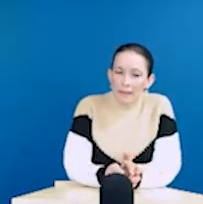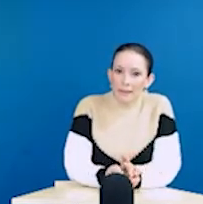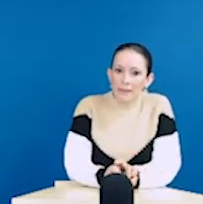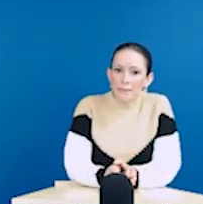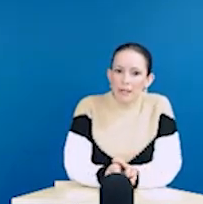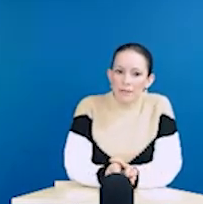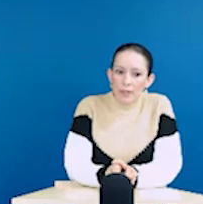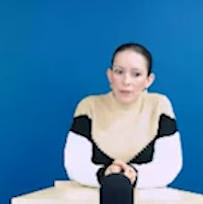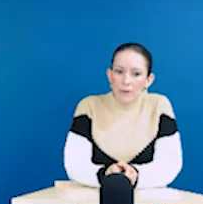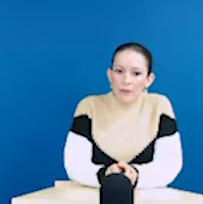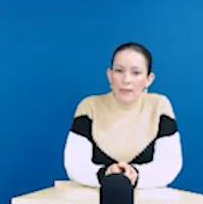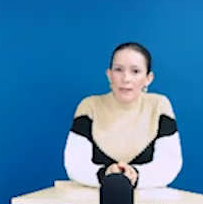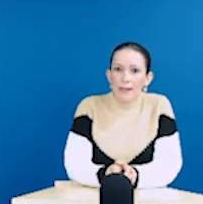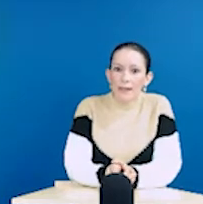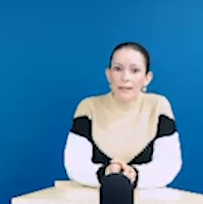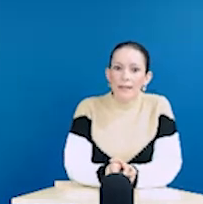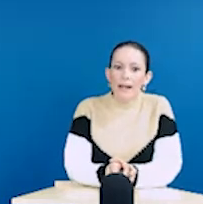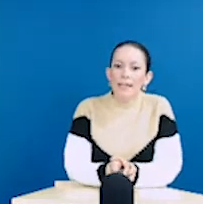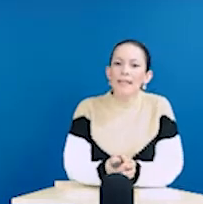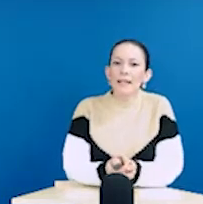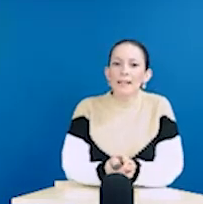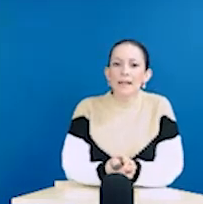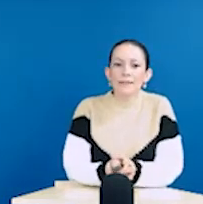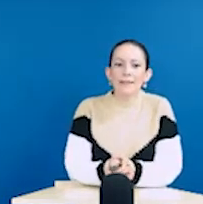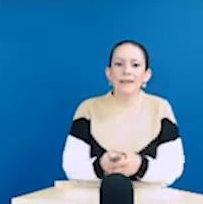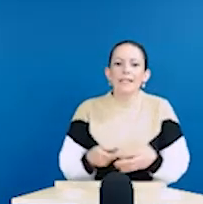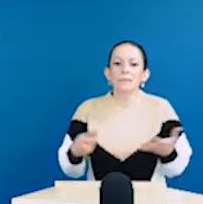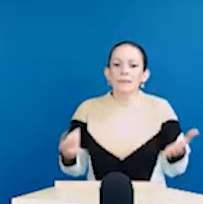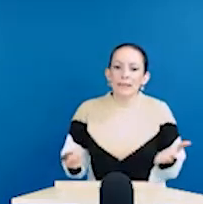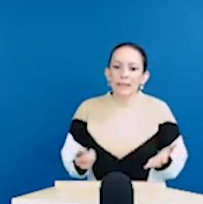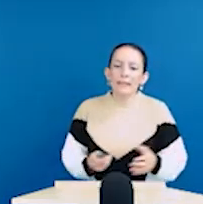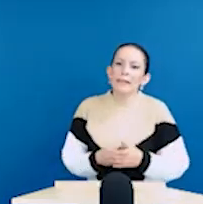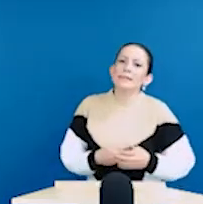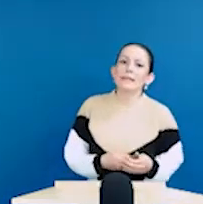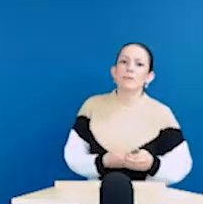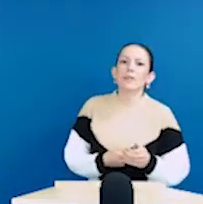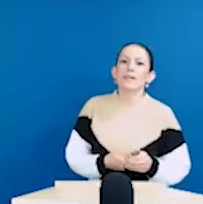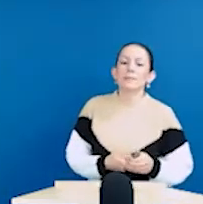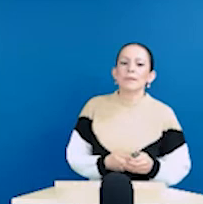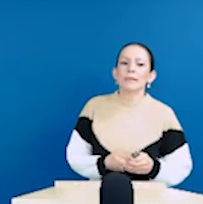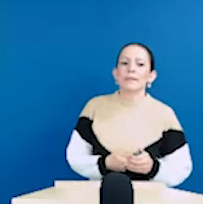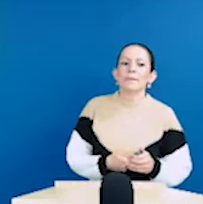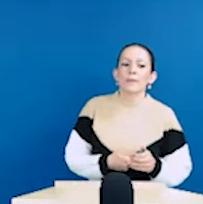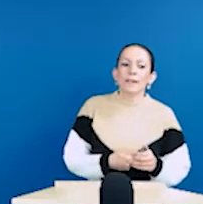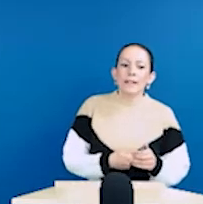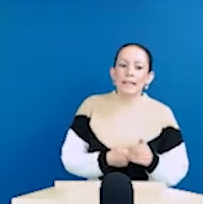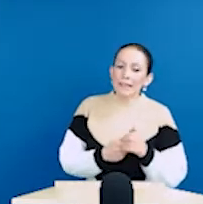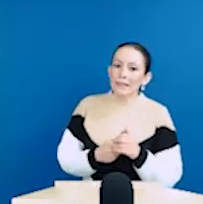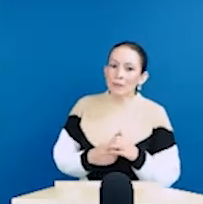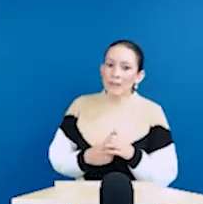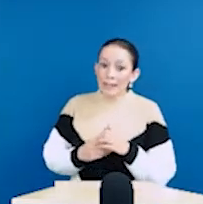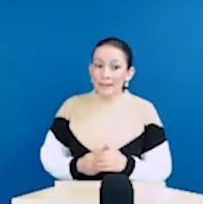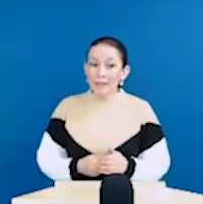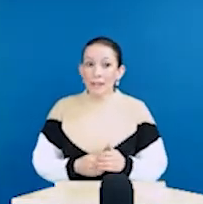la parte del catéter periférico de que hay generalidades especiales y que las tenemos que respetar.